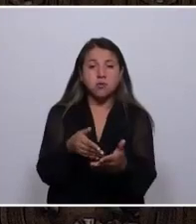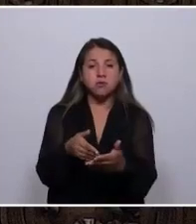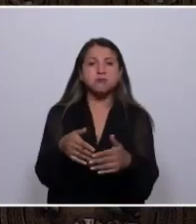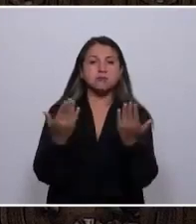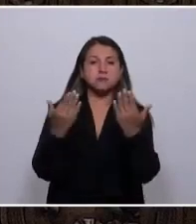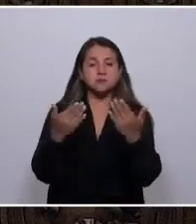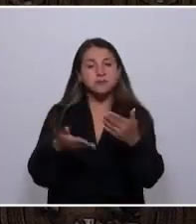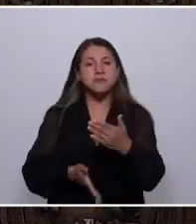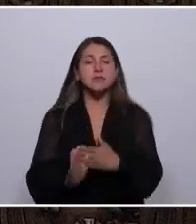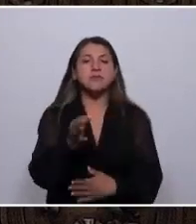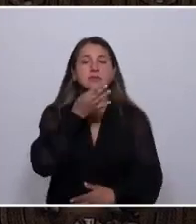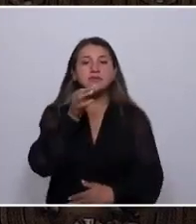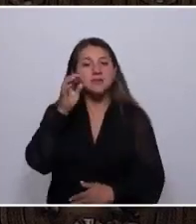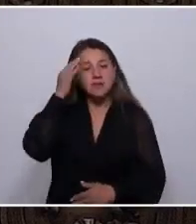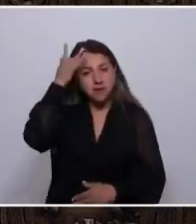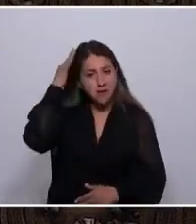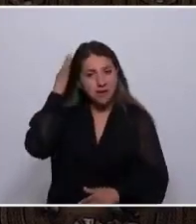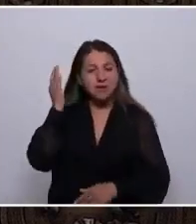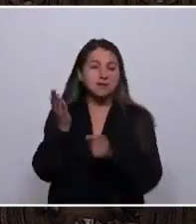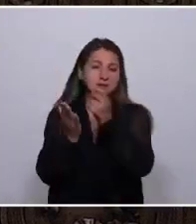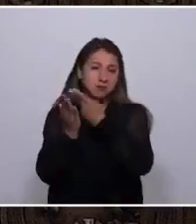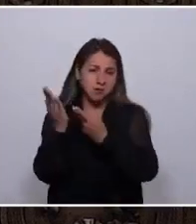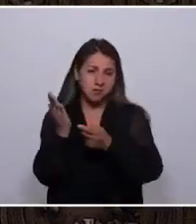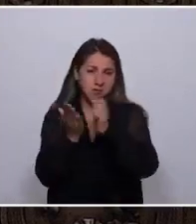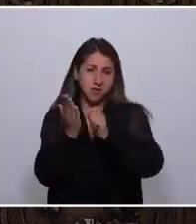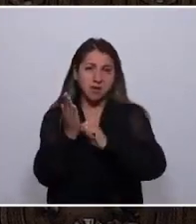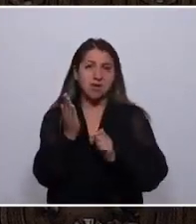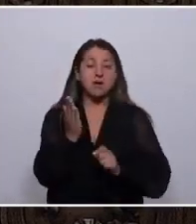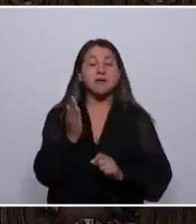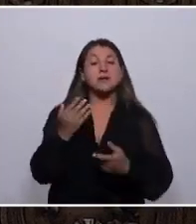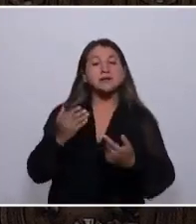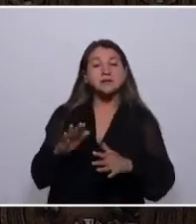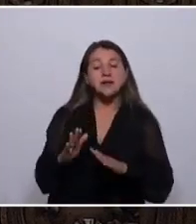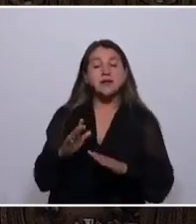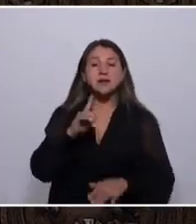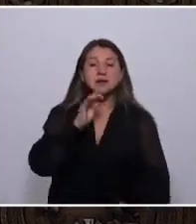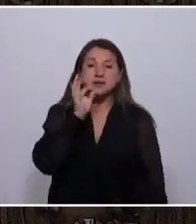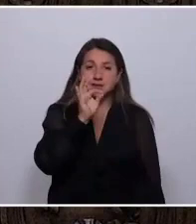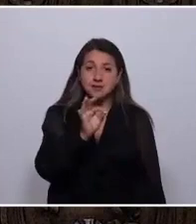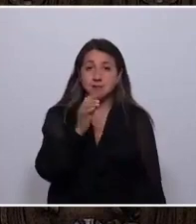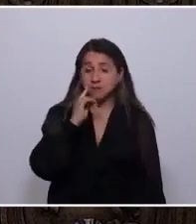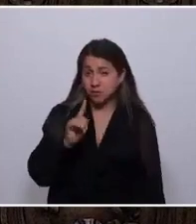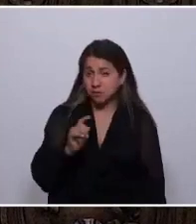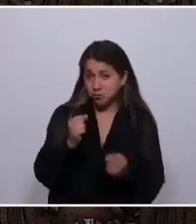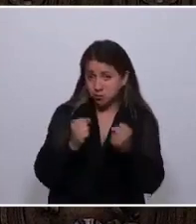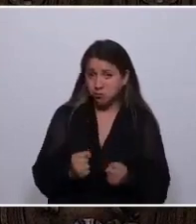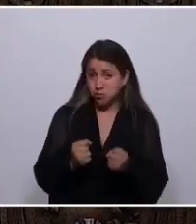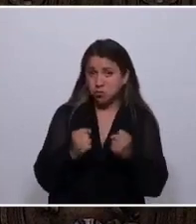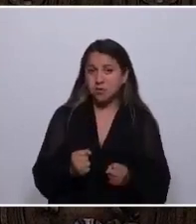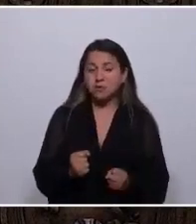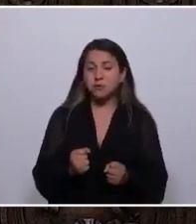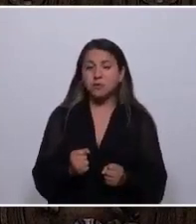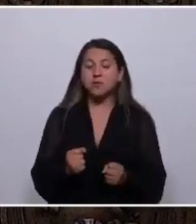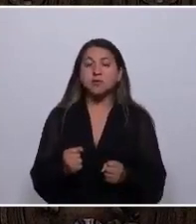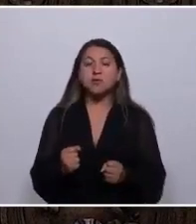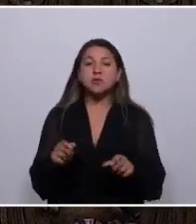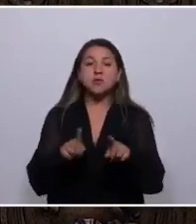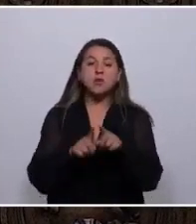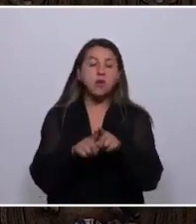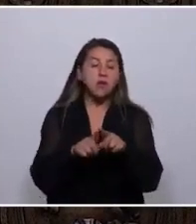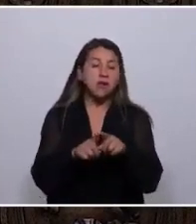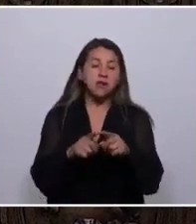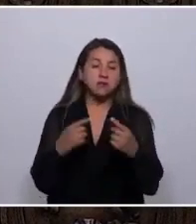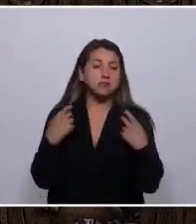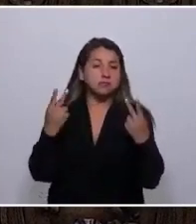Mistral. Sabemos que la élite puso la cancha y las reglas, pero fuimos capaces de poner jugadoras y jugadores.